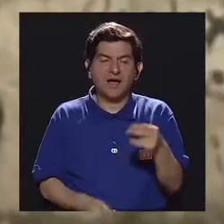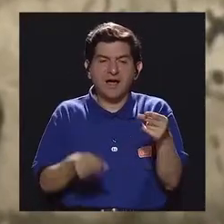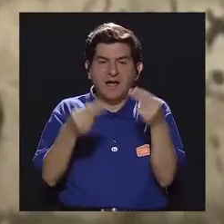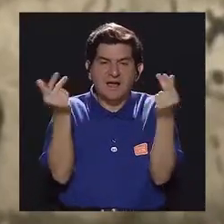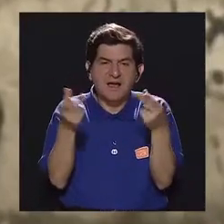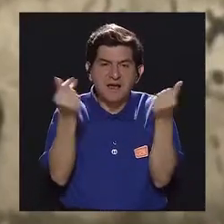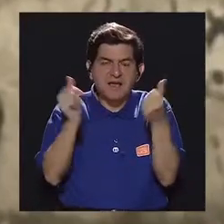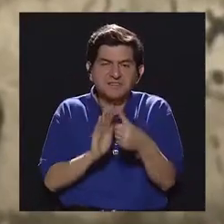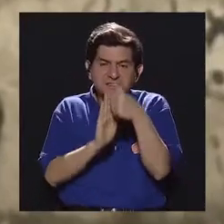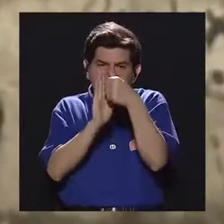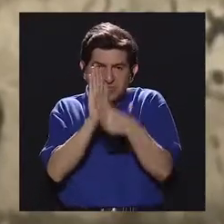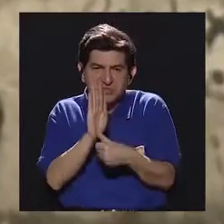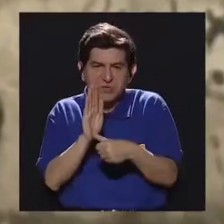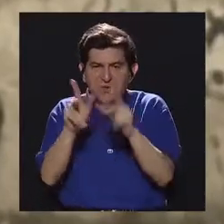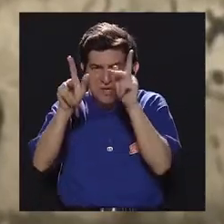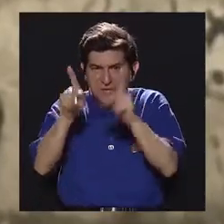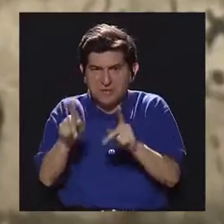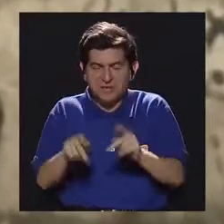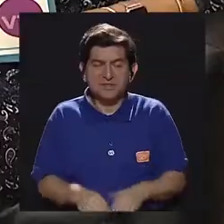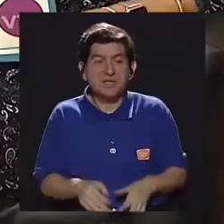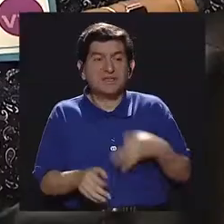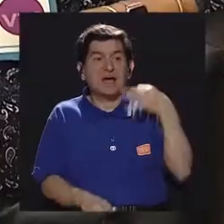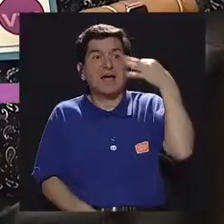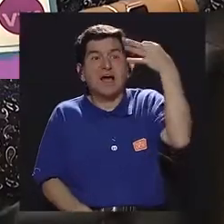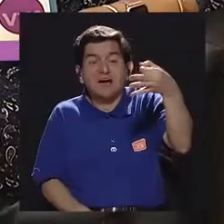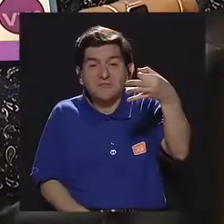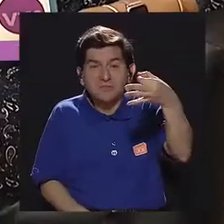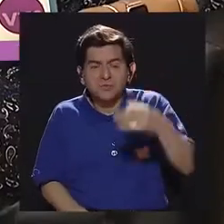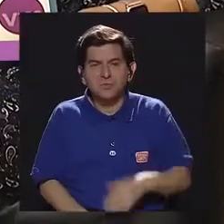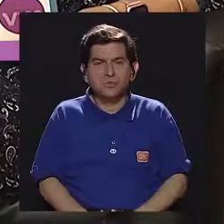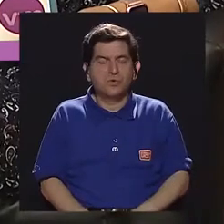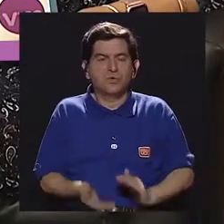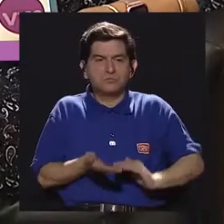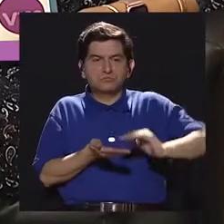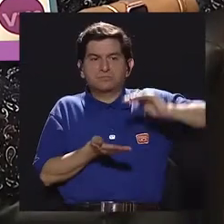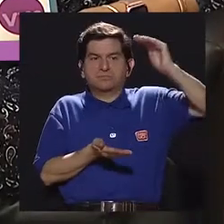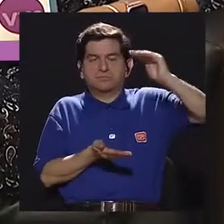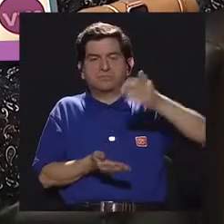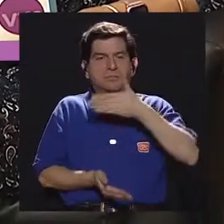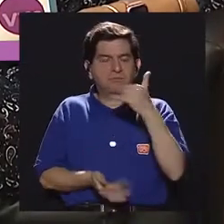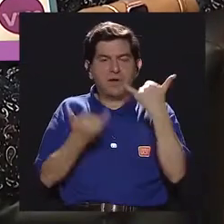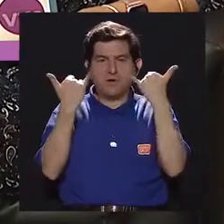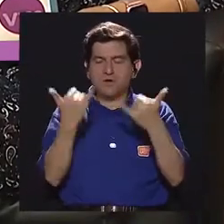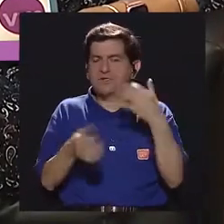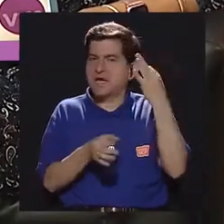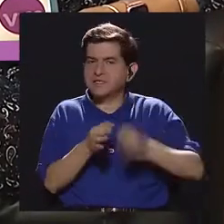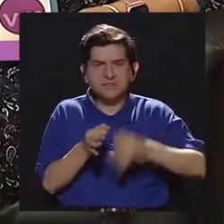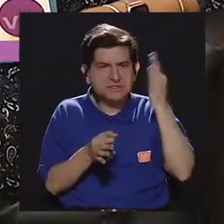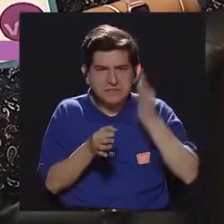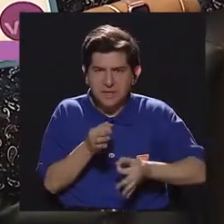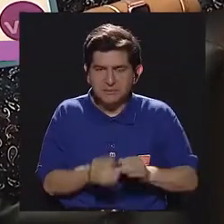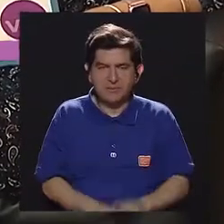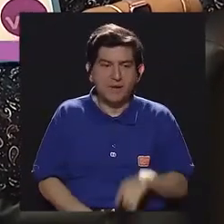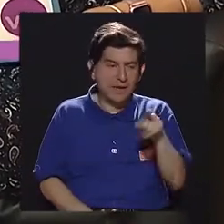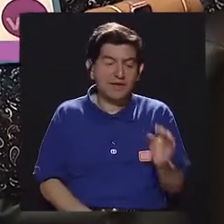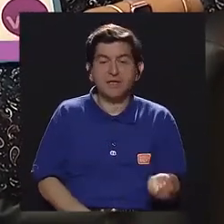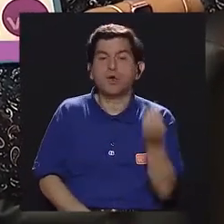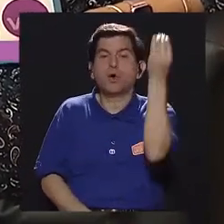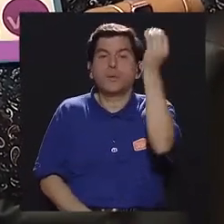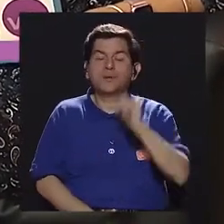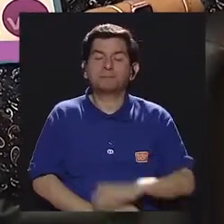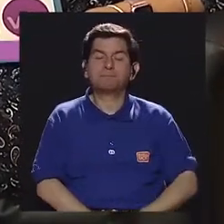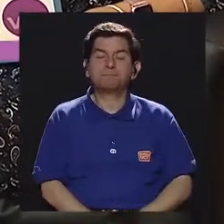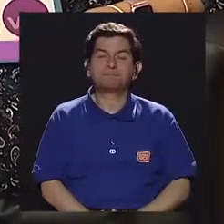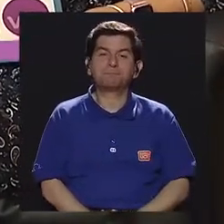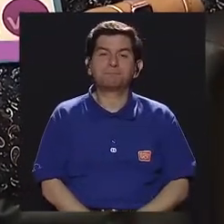costo de operar a ese paciente más adelante en su vida va a ser más alto, operémoslo cuando es más sencillo hacerlo, y eso es que sea joven,